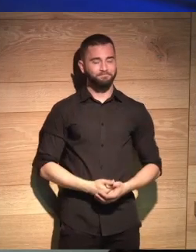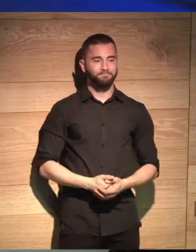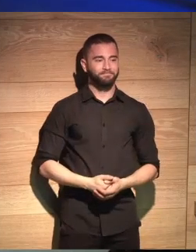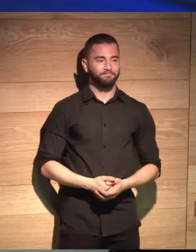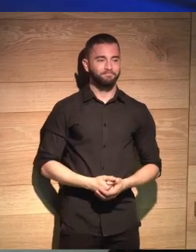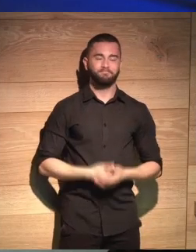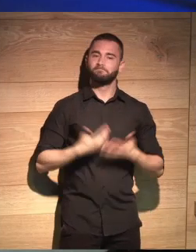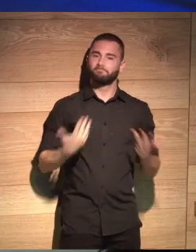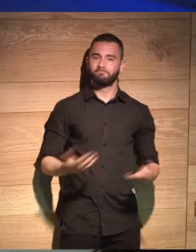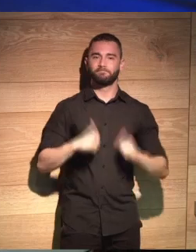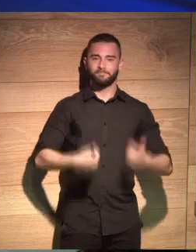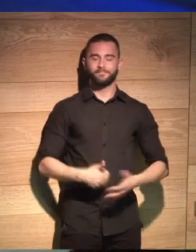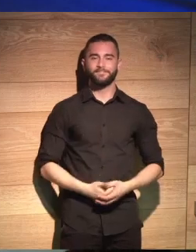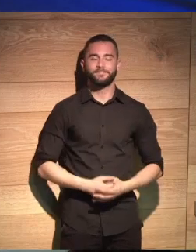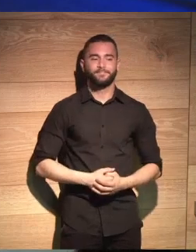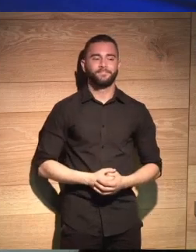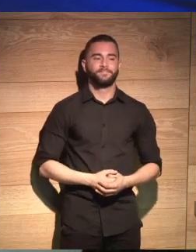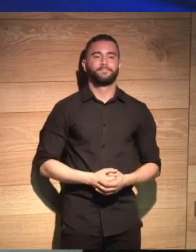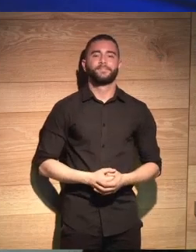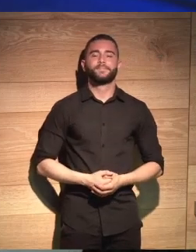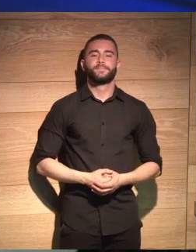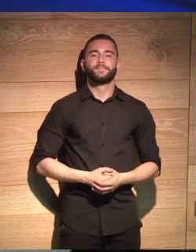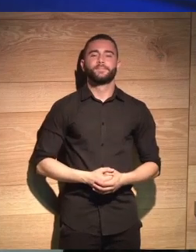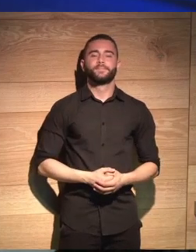nos disponemos a ello.